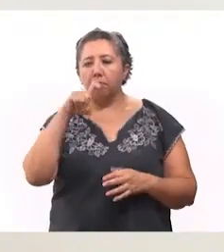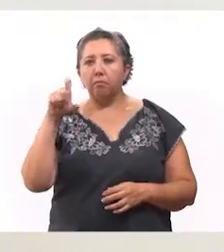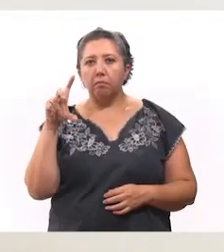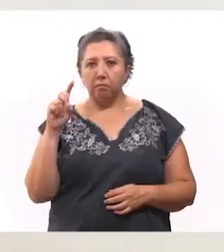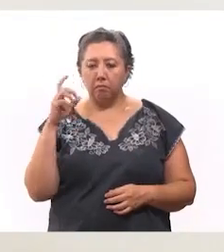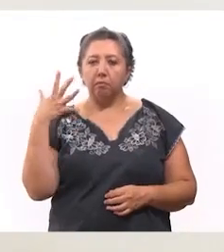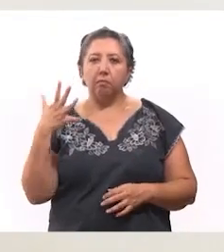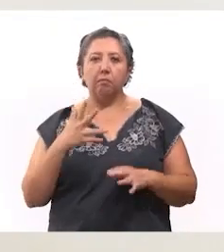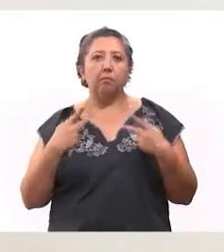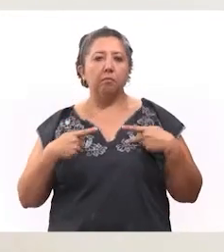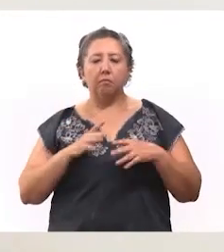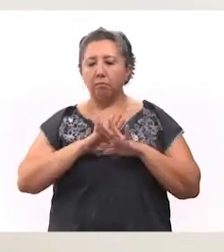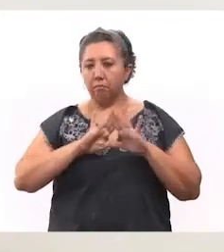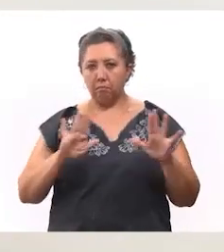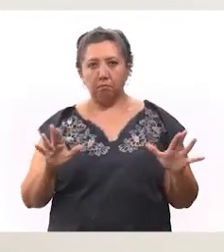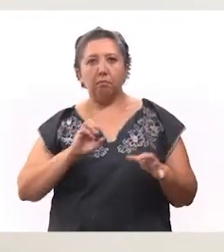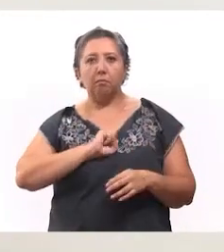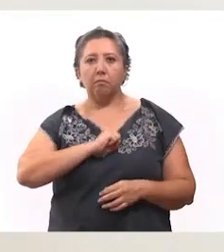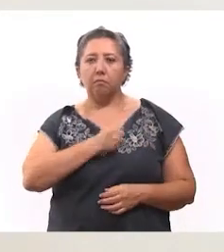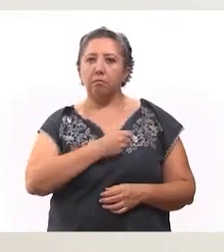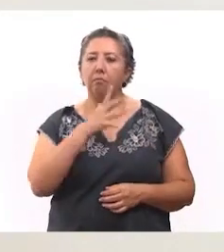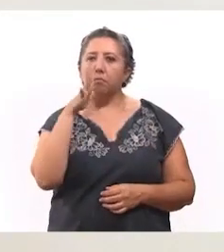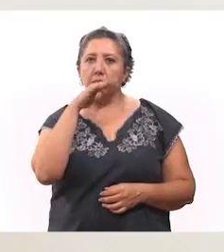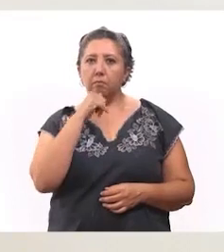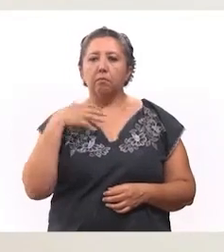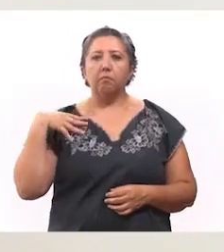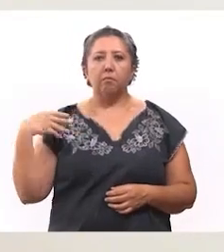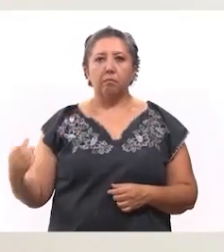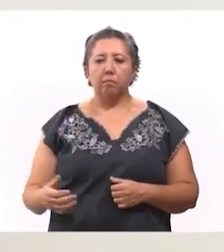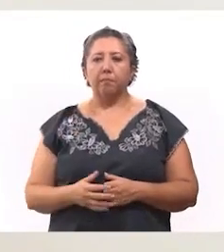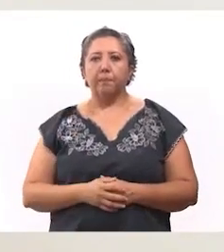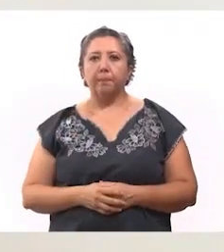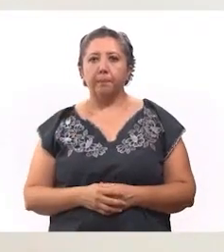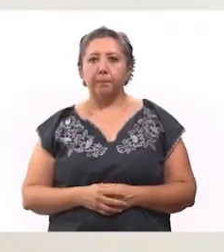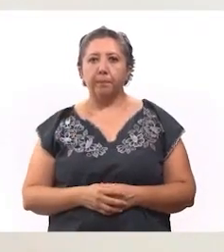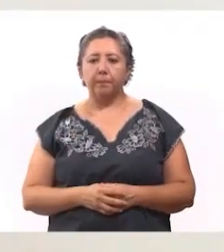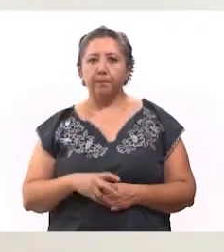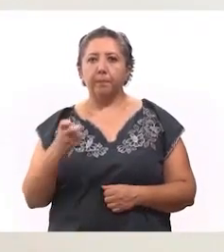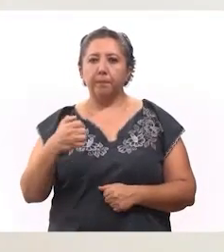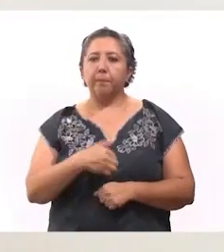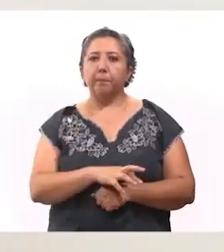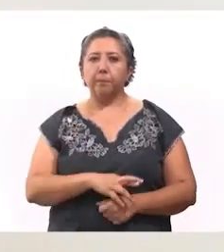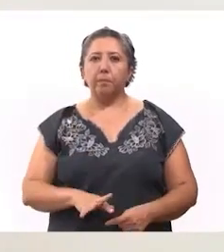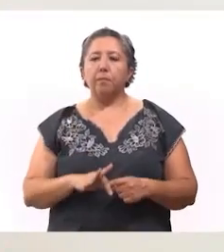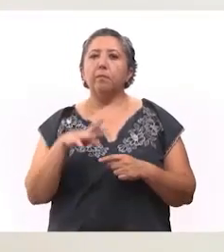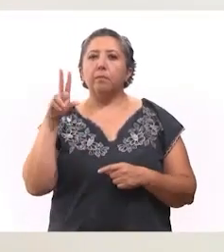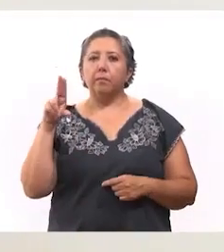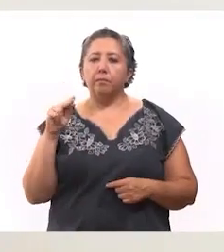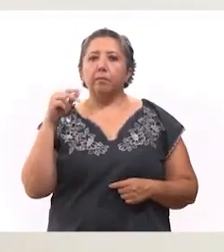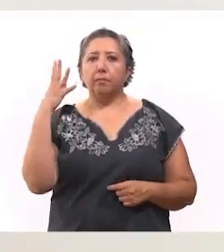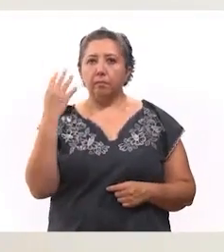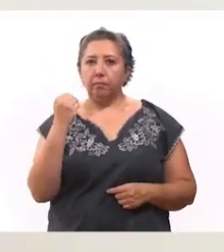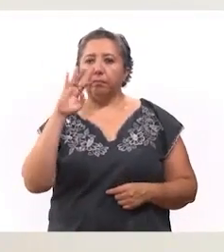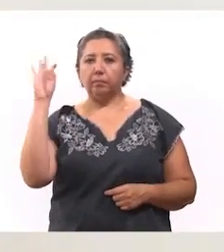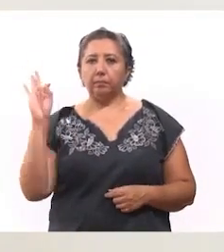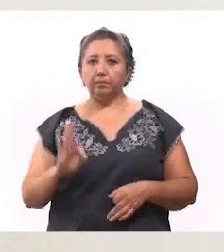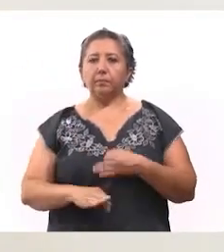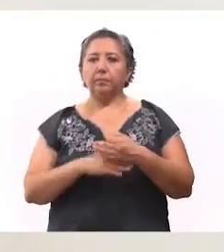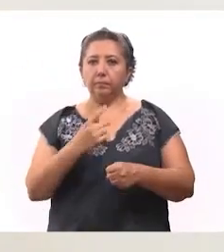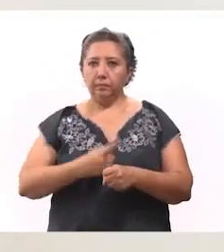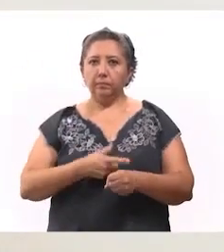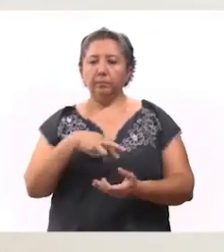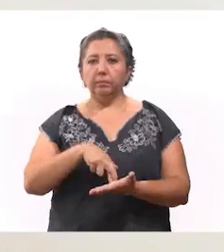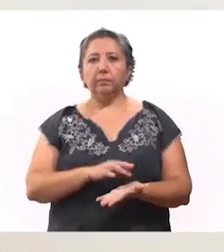66.135 pacientes ya se recuperaron, no presentan síntomas ni pueden contagiar. Esta cifra representa el 89% del total